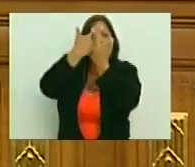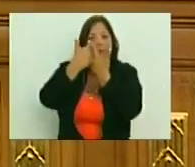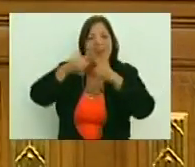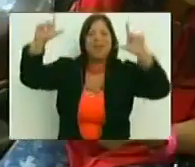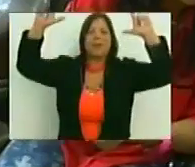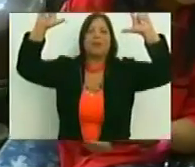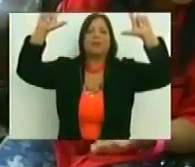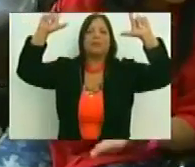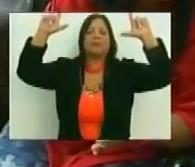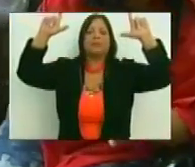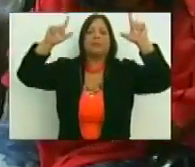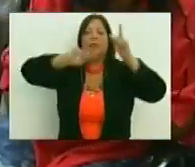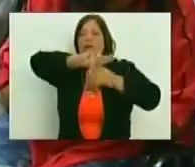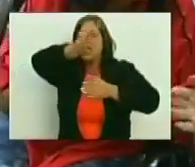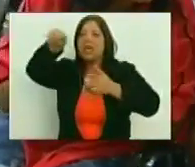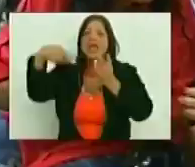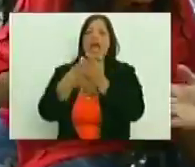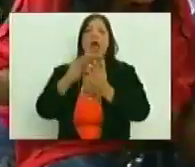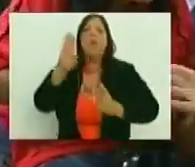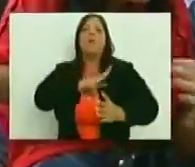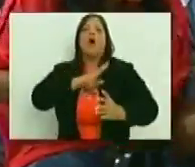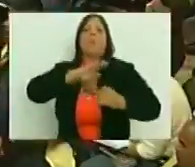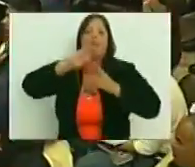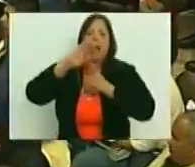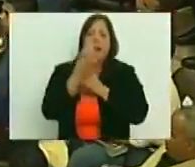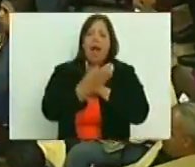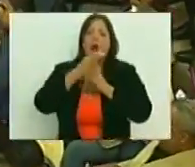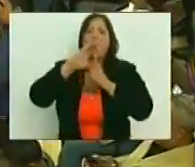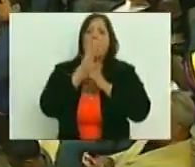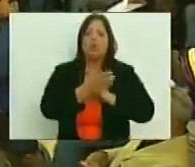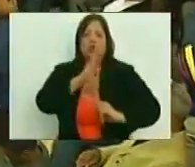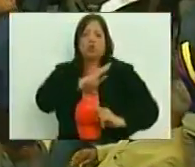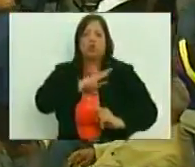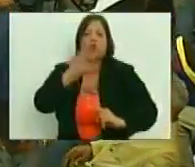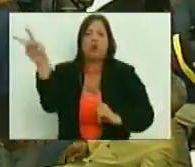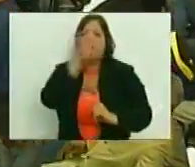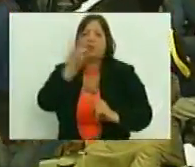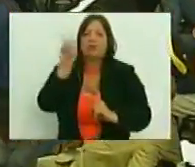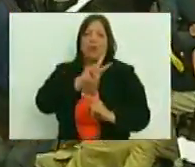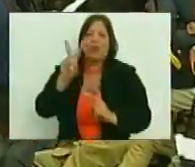la reculturización venezolana, la reculturización popular.